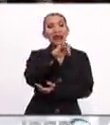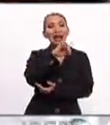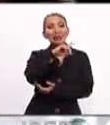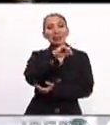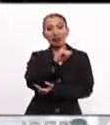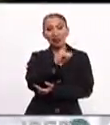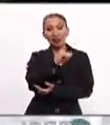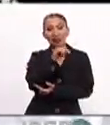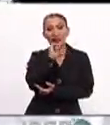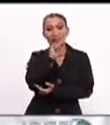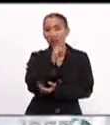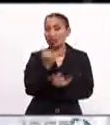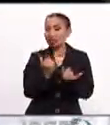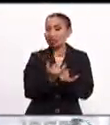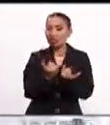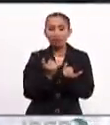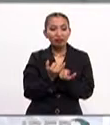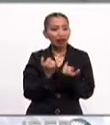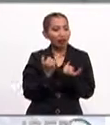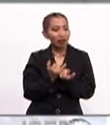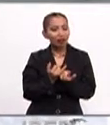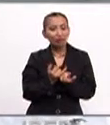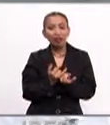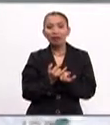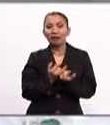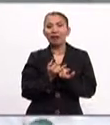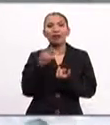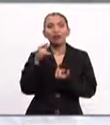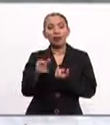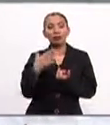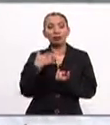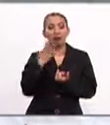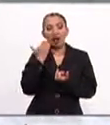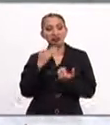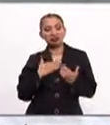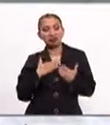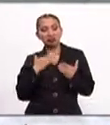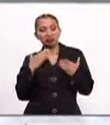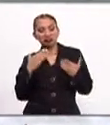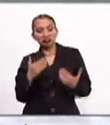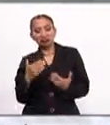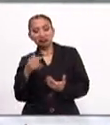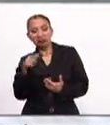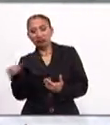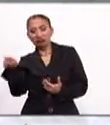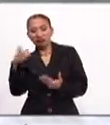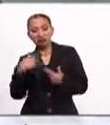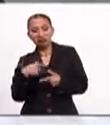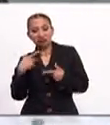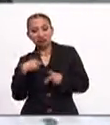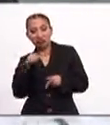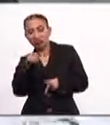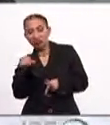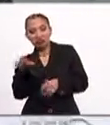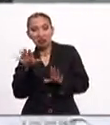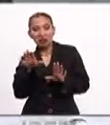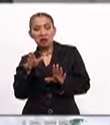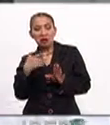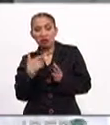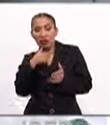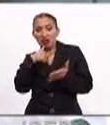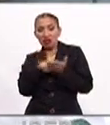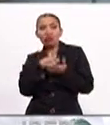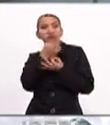Irlanda también, ante la desconfianza de la ciudadanía, de la sociedad, sale